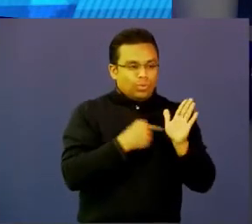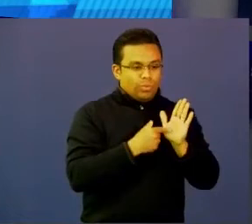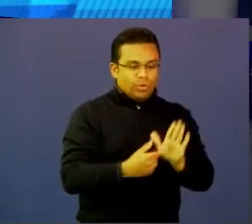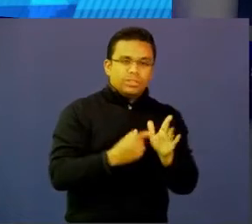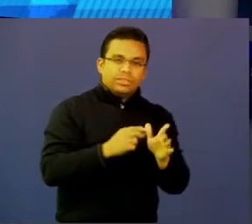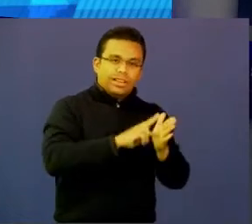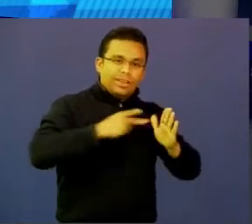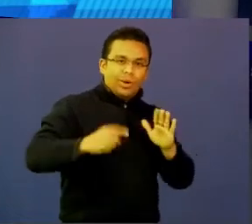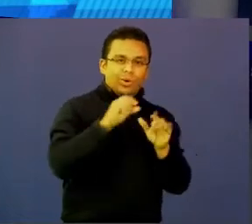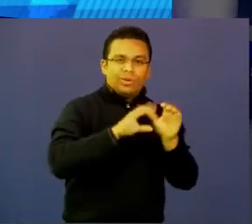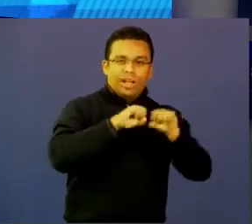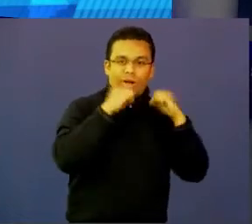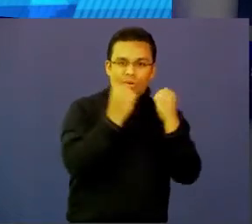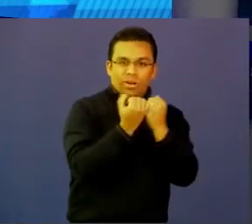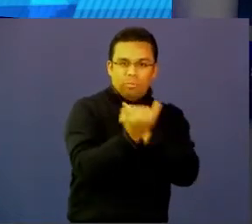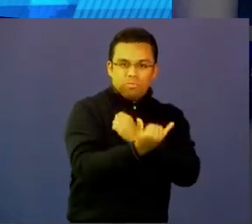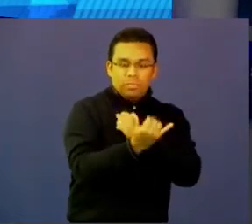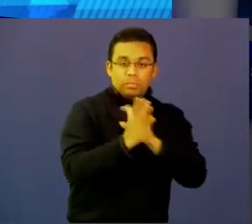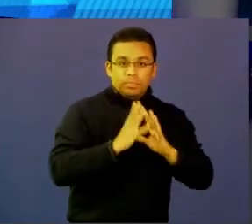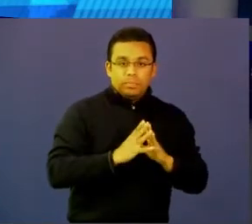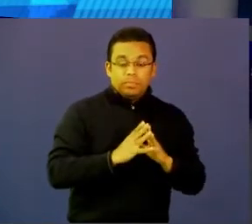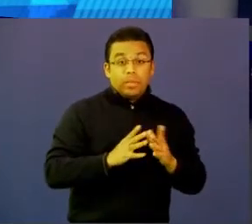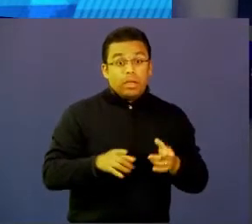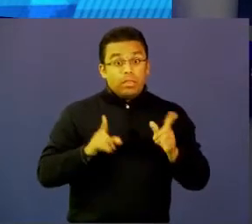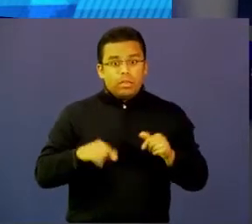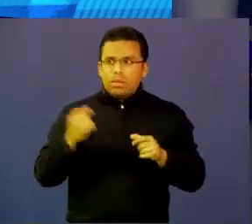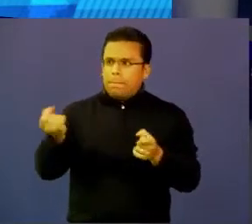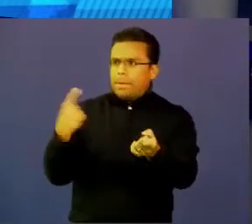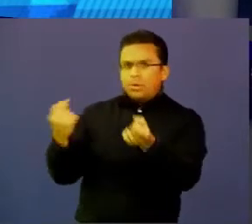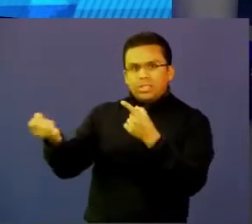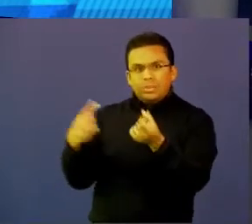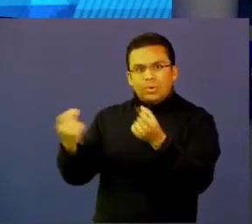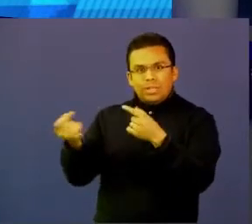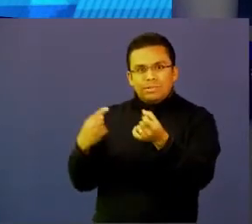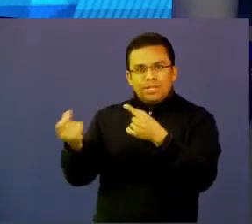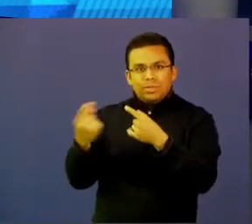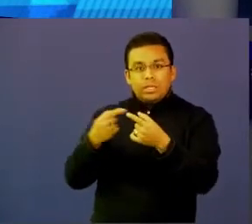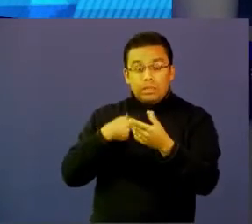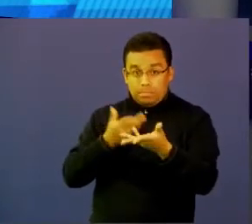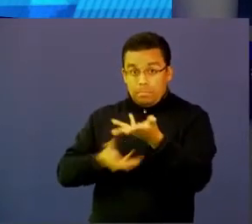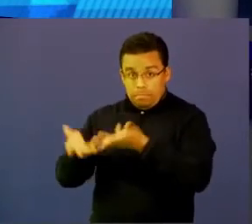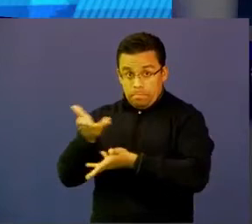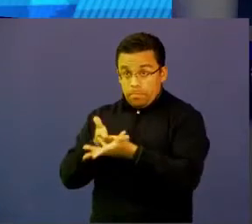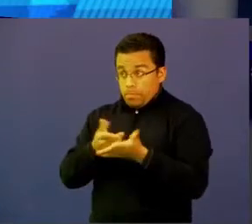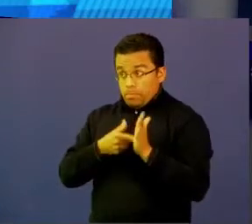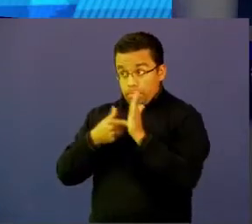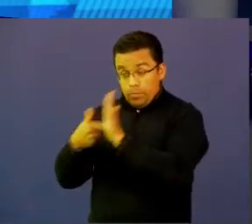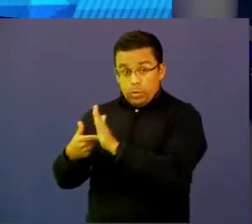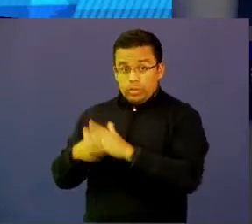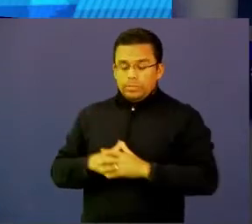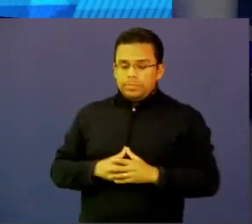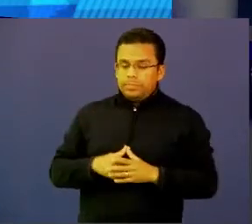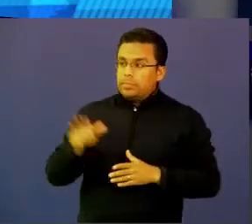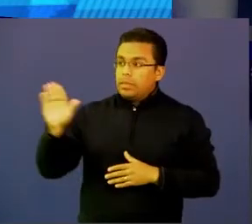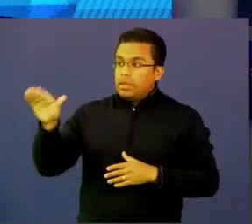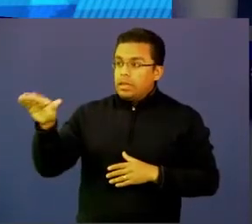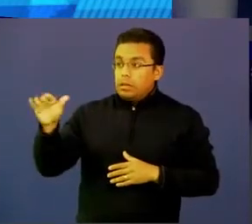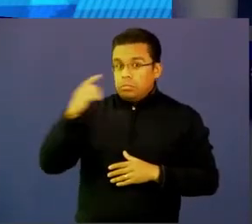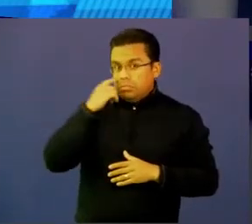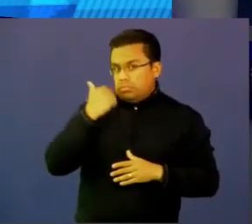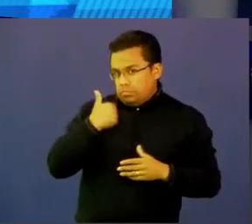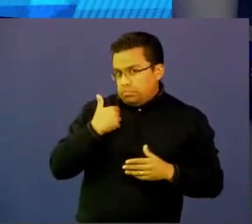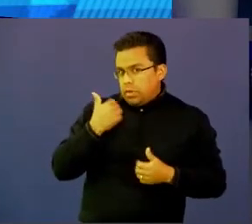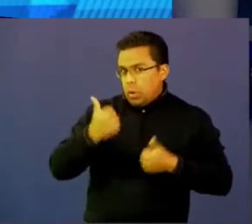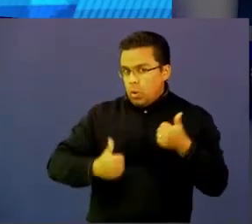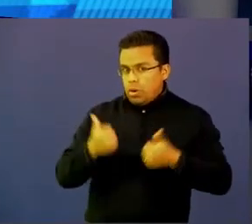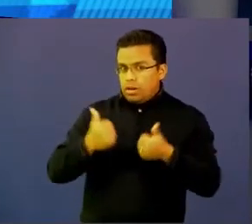en el aula, y precisamente nos han llegado algunas inquietudes que quisiera compartirle, Adriana. Precisamente, bueno, y primero comencemos